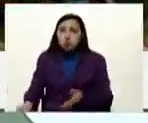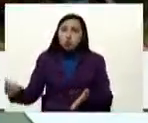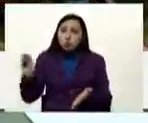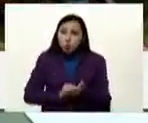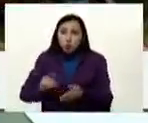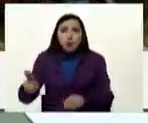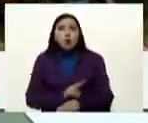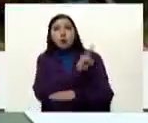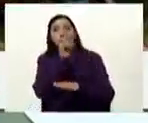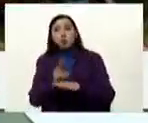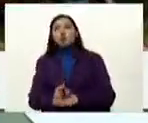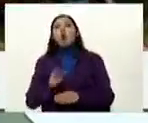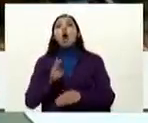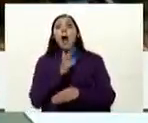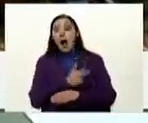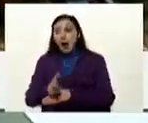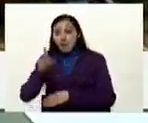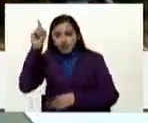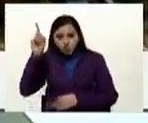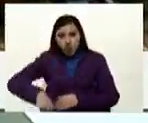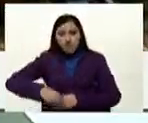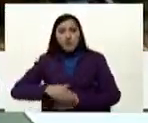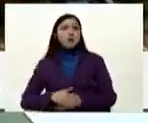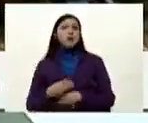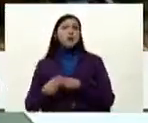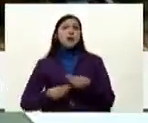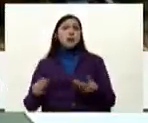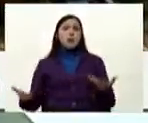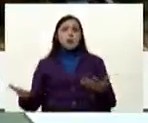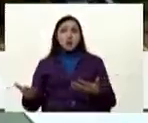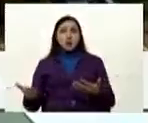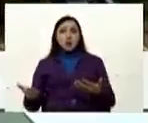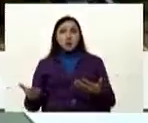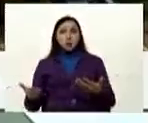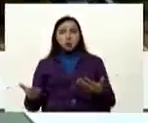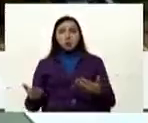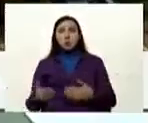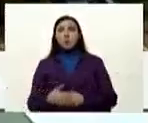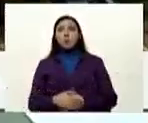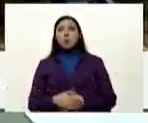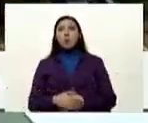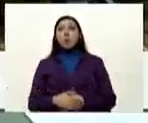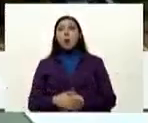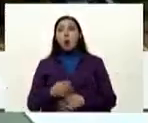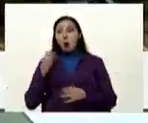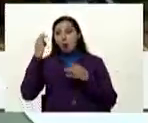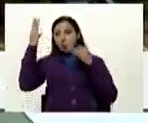sistemas de armas. ¿Y qué se hizo? Se le metió ingenio,